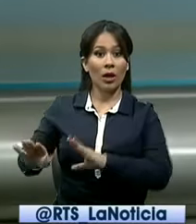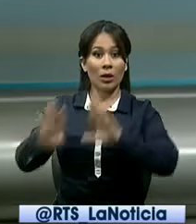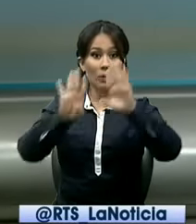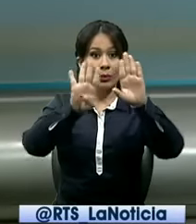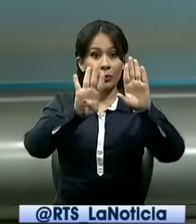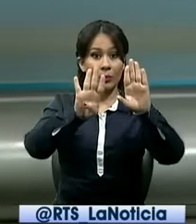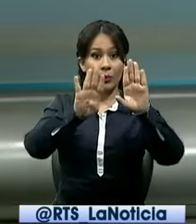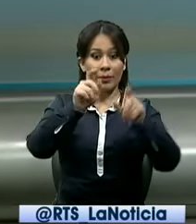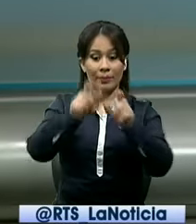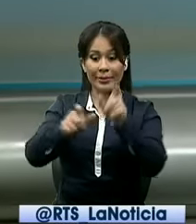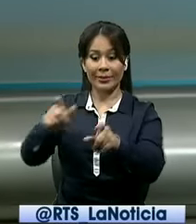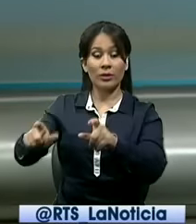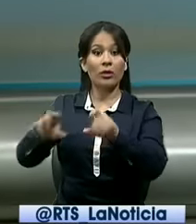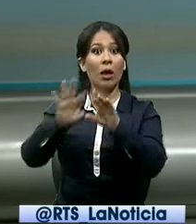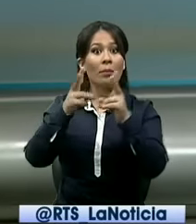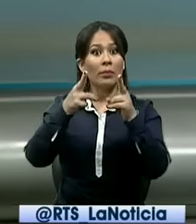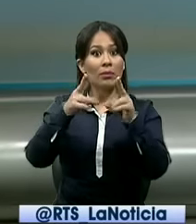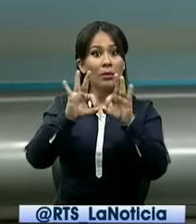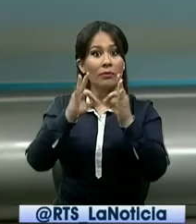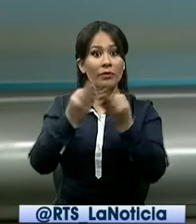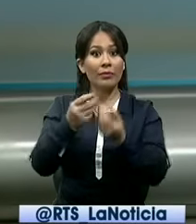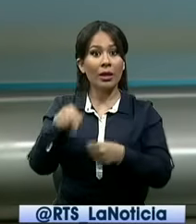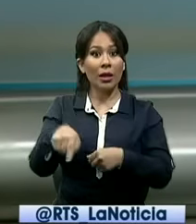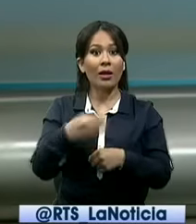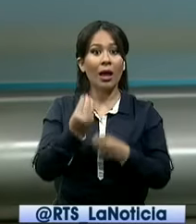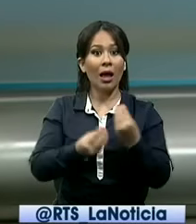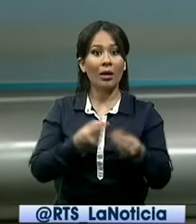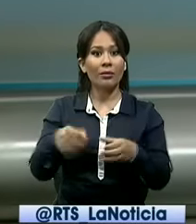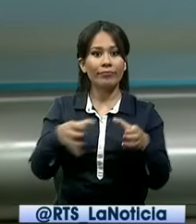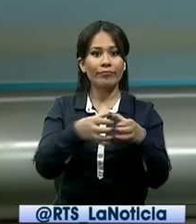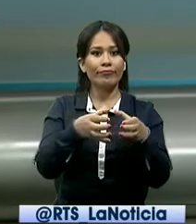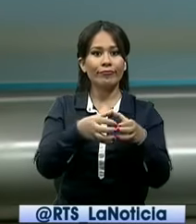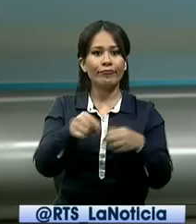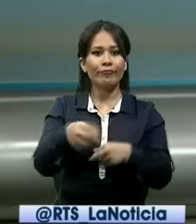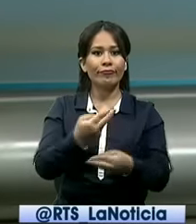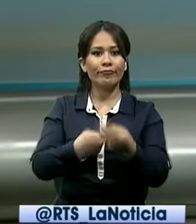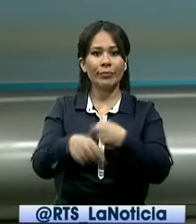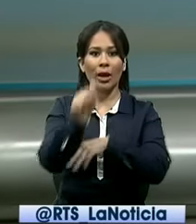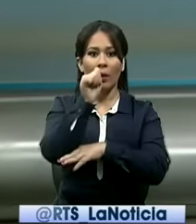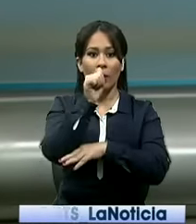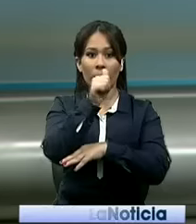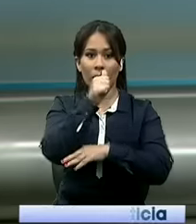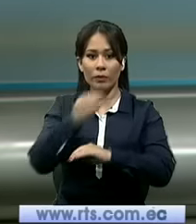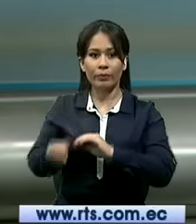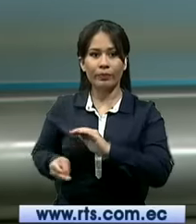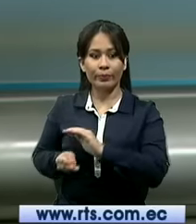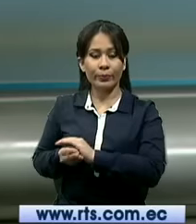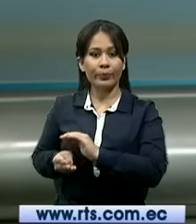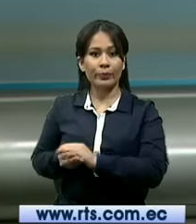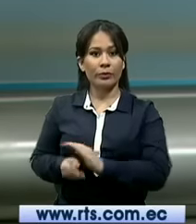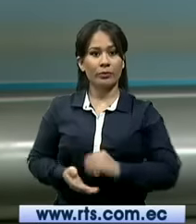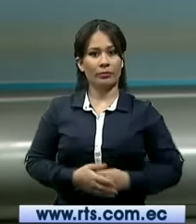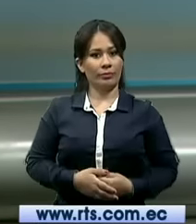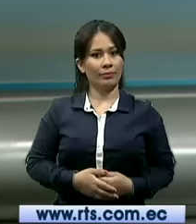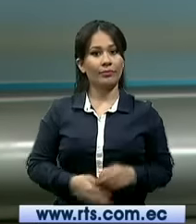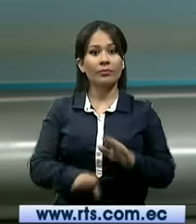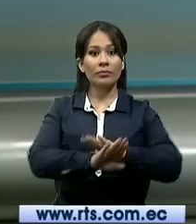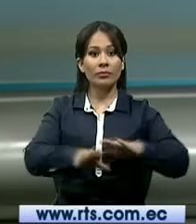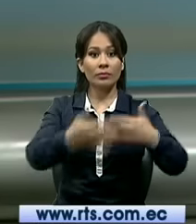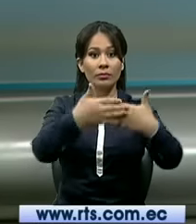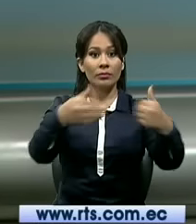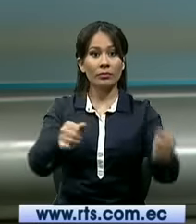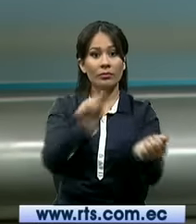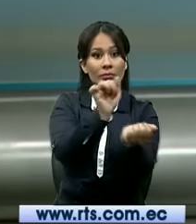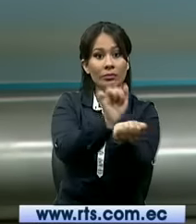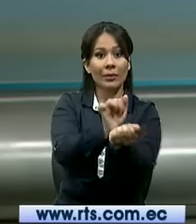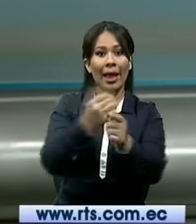9 integrantes de una familia fueron detenidas en un operativo antidrogas bajo la sospecha de dedicarse al microtráfico de alcaloides. Las aprehensiones se dieron tras